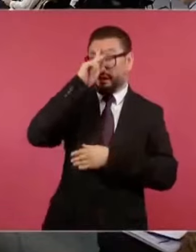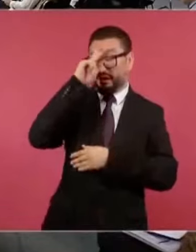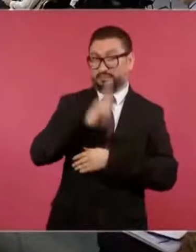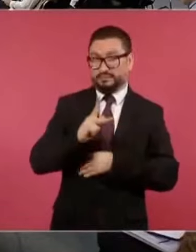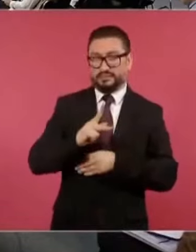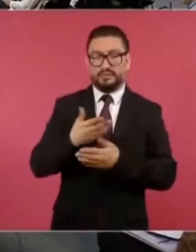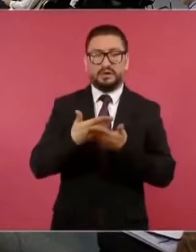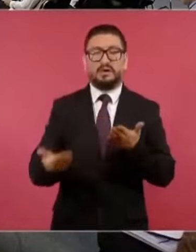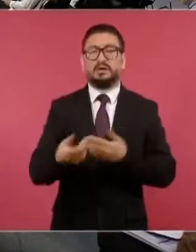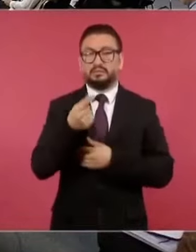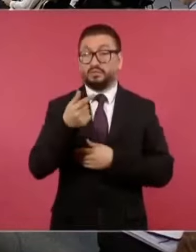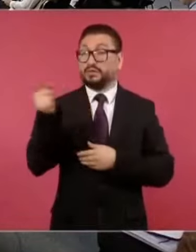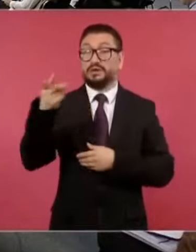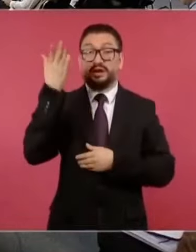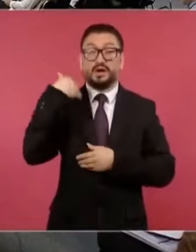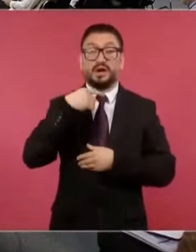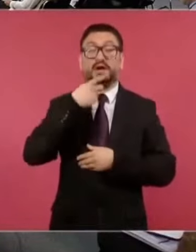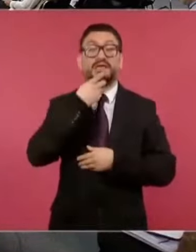Hasta declaraban.